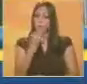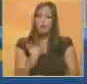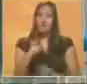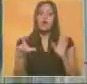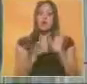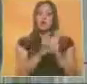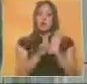legislación